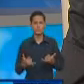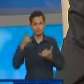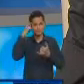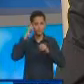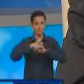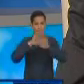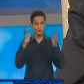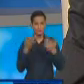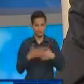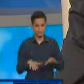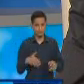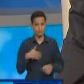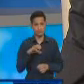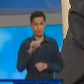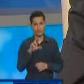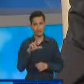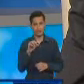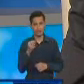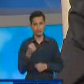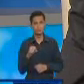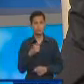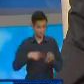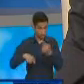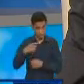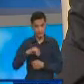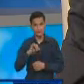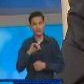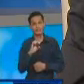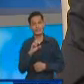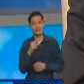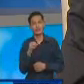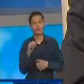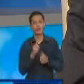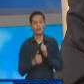fue Pensamiento Crítico, soy Carlos Rabascal. Y al regresar, Diego Valencia viene con los deportes.